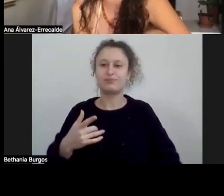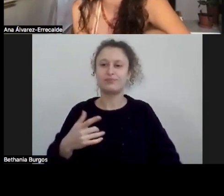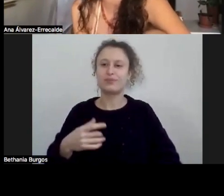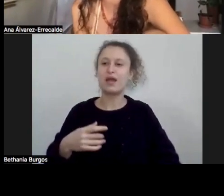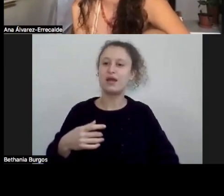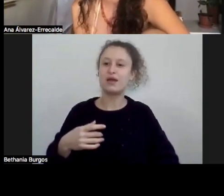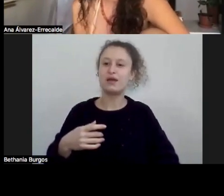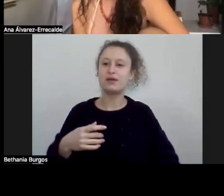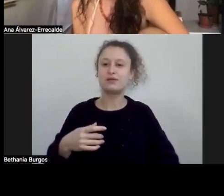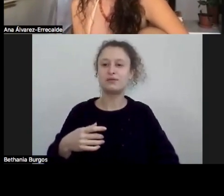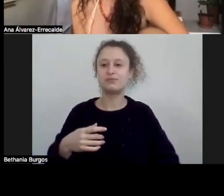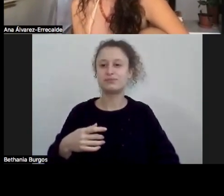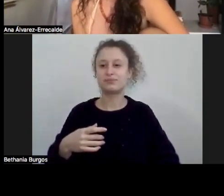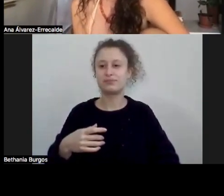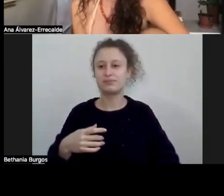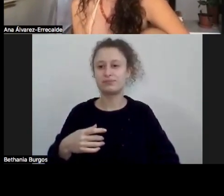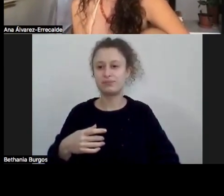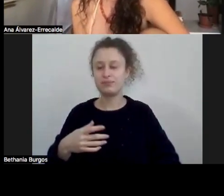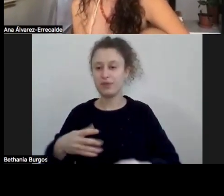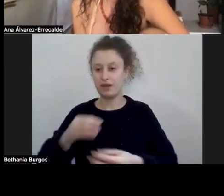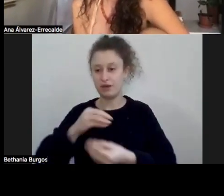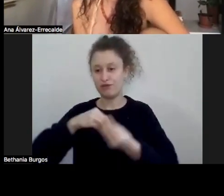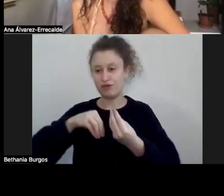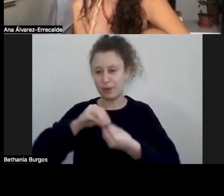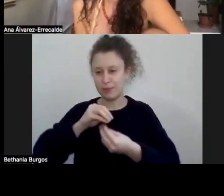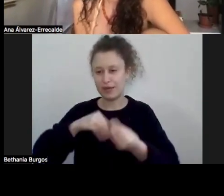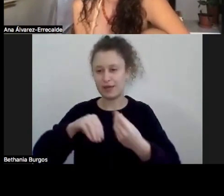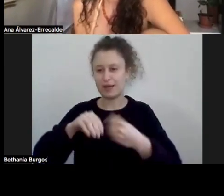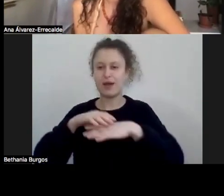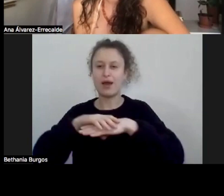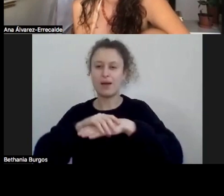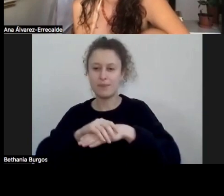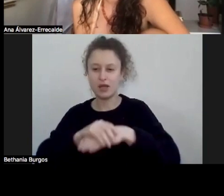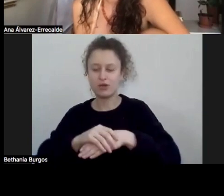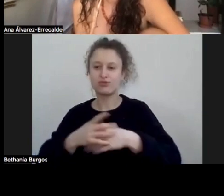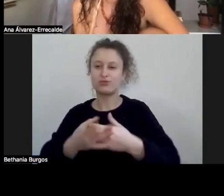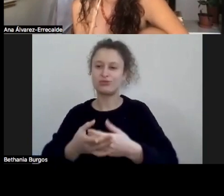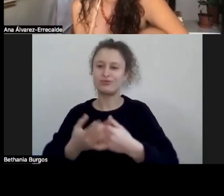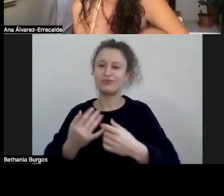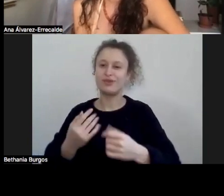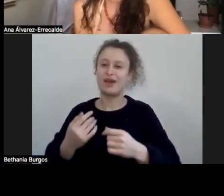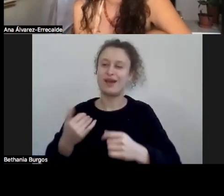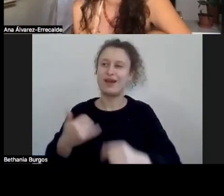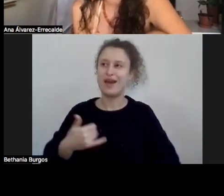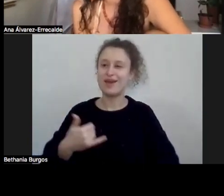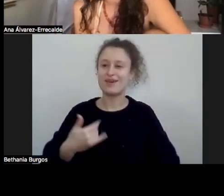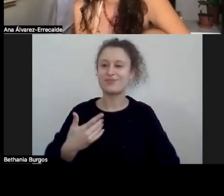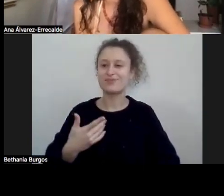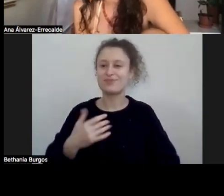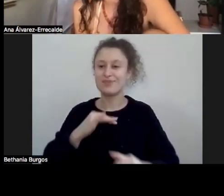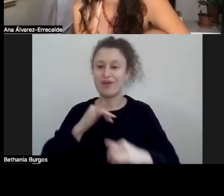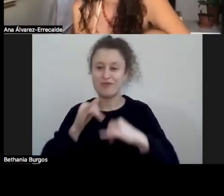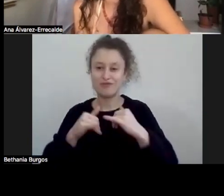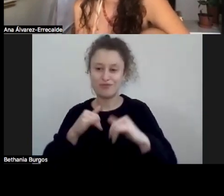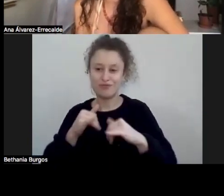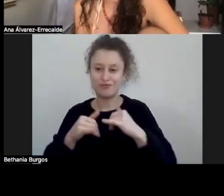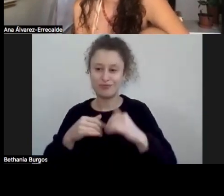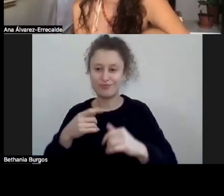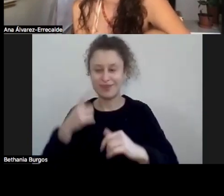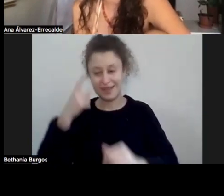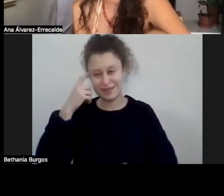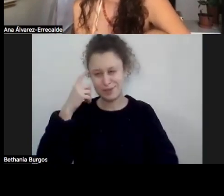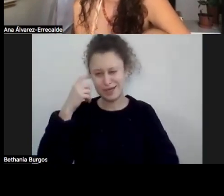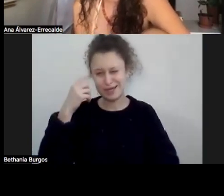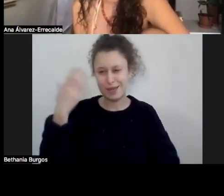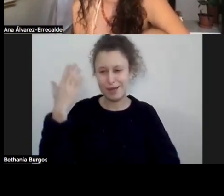familiares o de amistad. Y bueno, hay un par de anécdotas divertidas. Justo ayer hablaba con una amiga y me